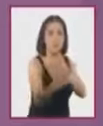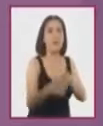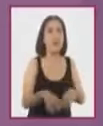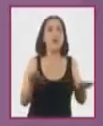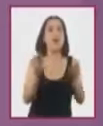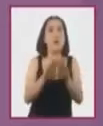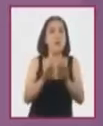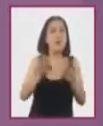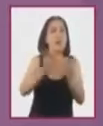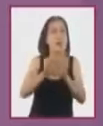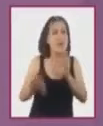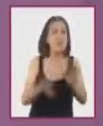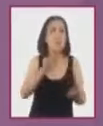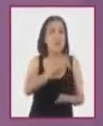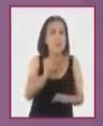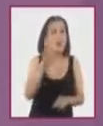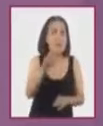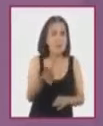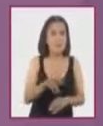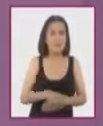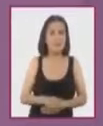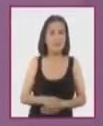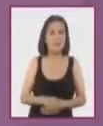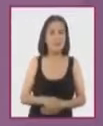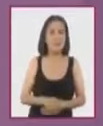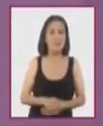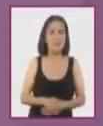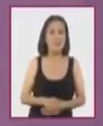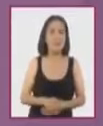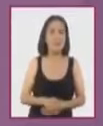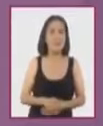Algunos ejemplos que podemos encontrar son